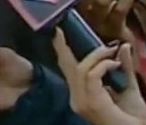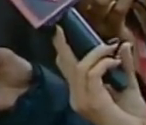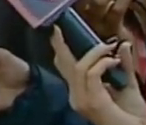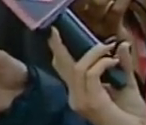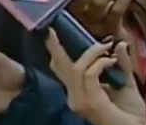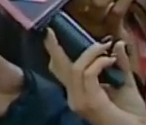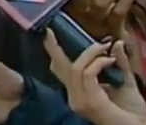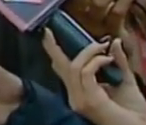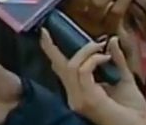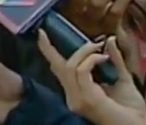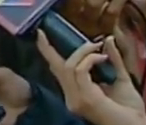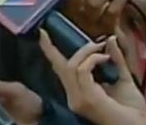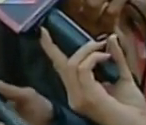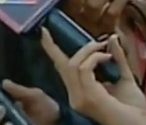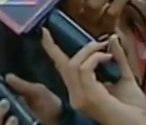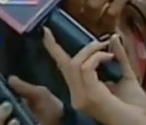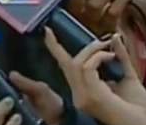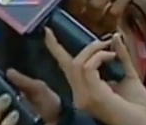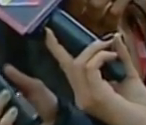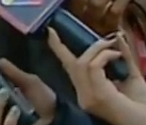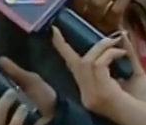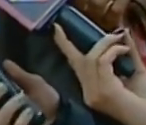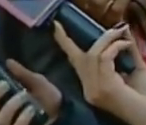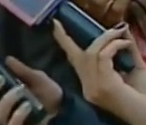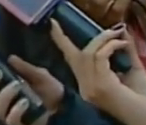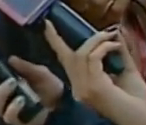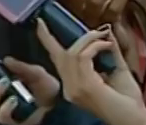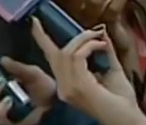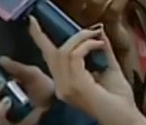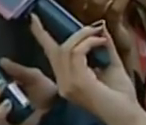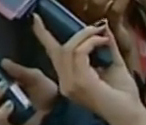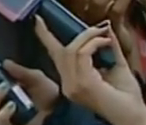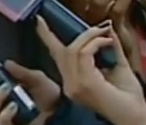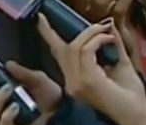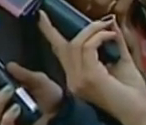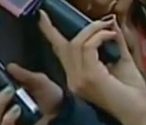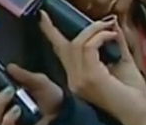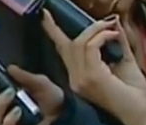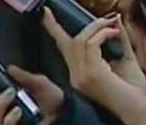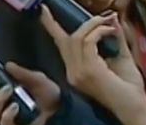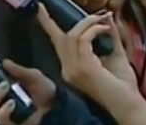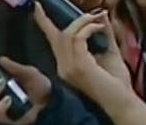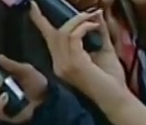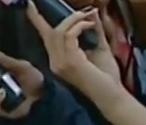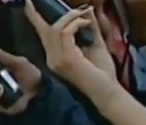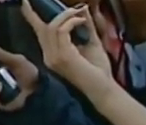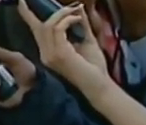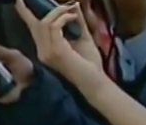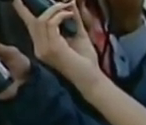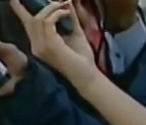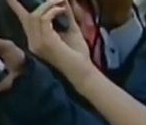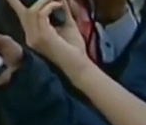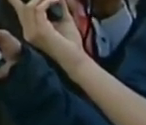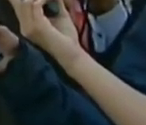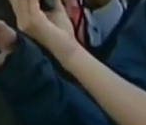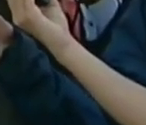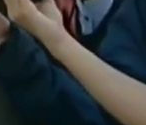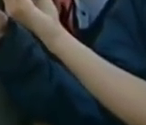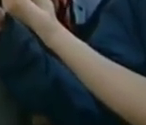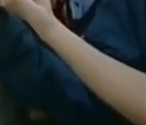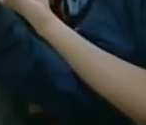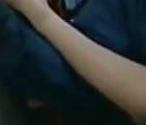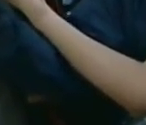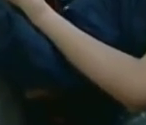¿Se plantea dejar como propuesta desde la Comisión el Petro en lo que sería el desarrollo de la